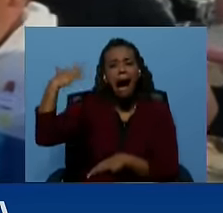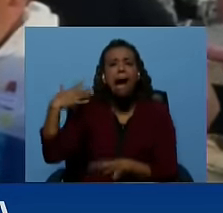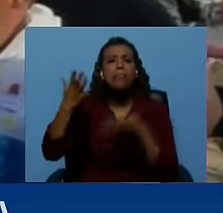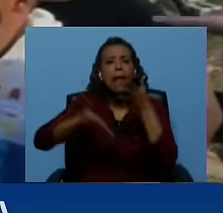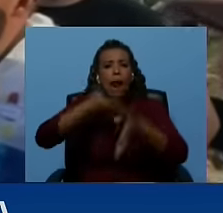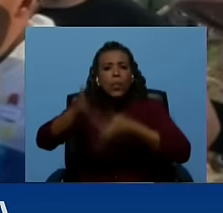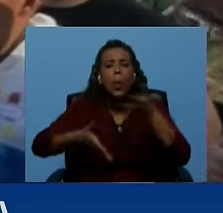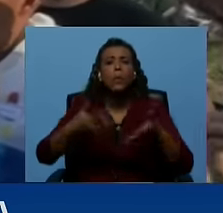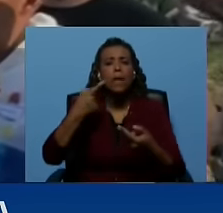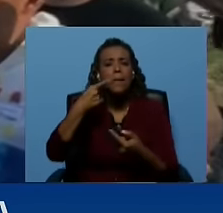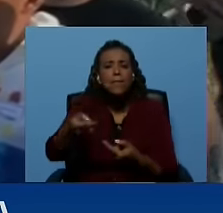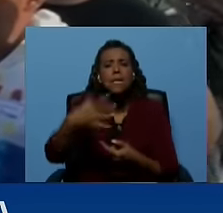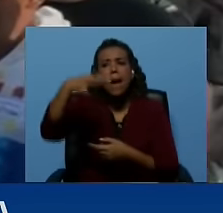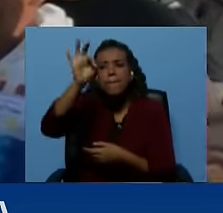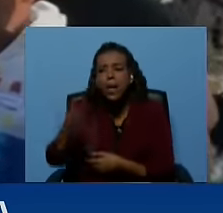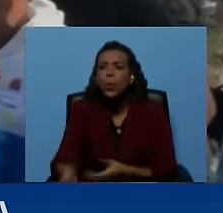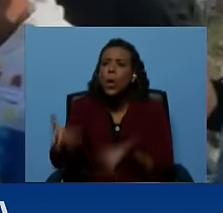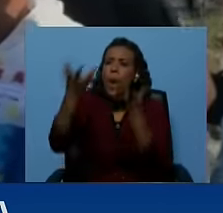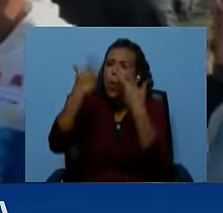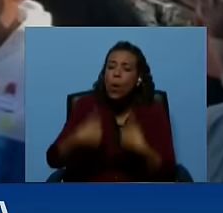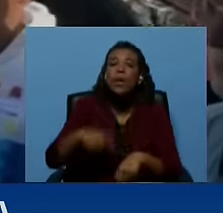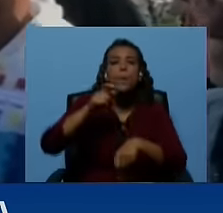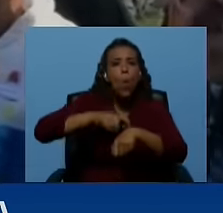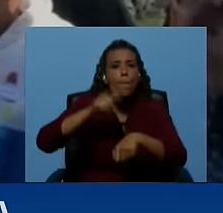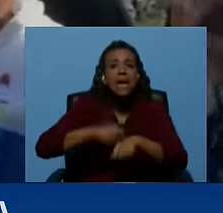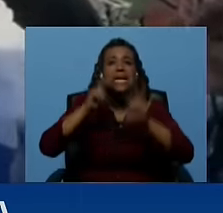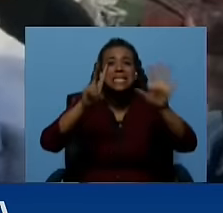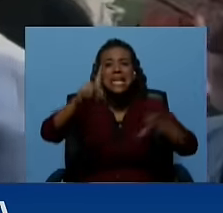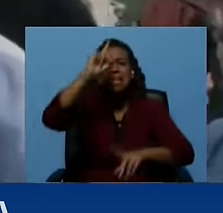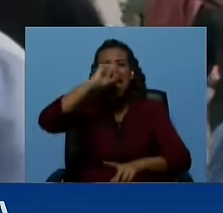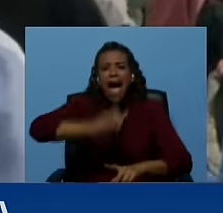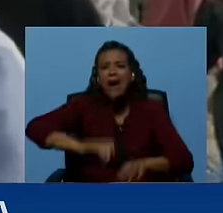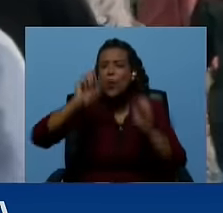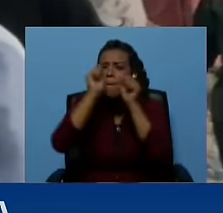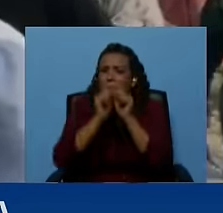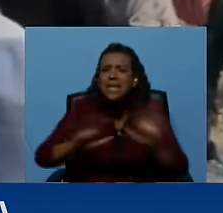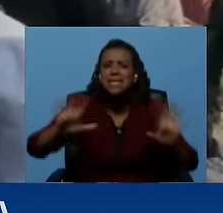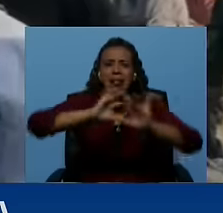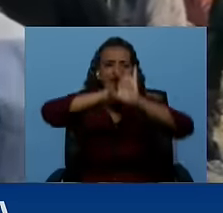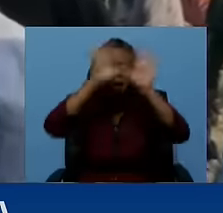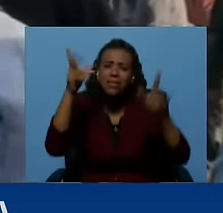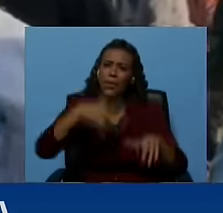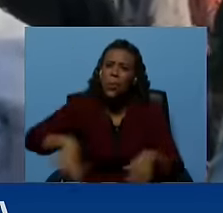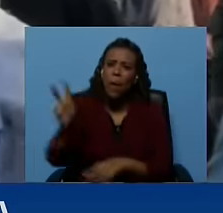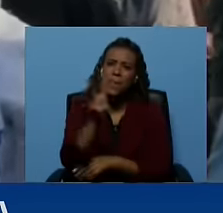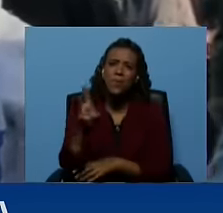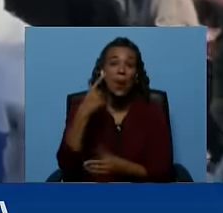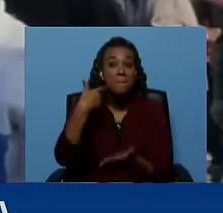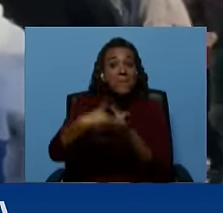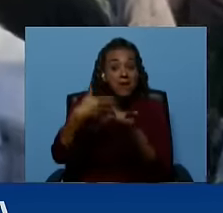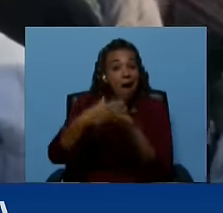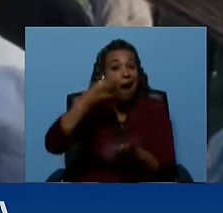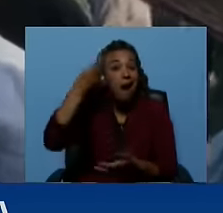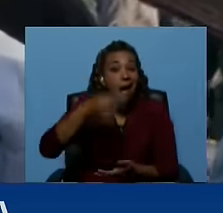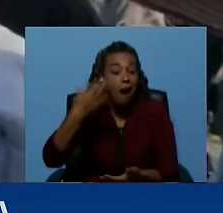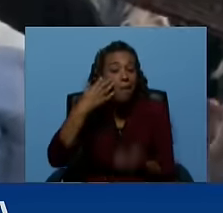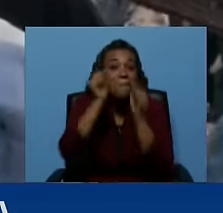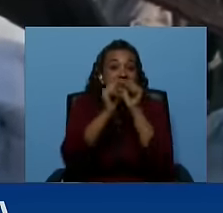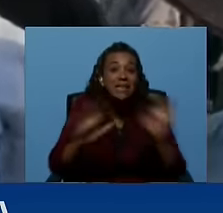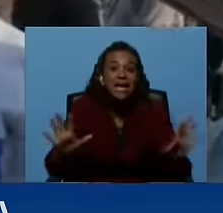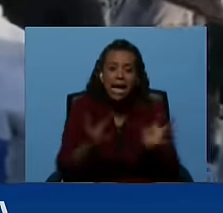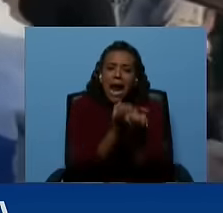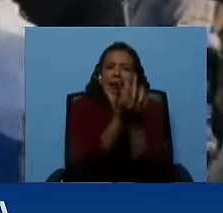hablaron los profetas me dijeron han llegado 7 años bendecidos y milagrosos para Venezuela y mira aquí está la bendición El